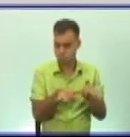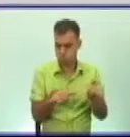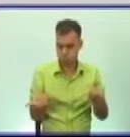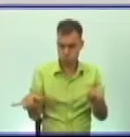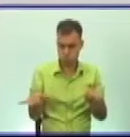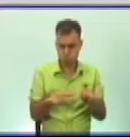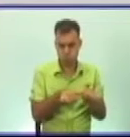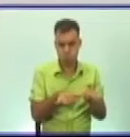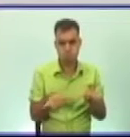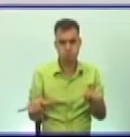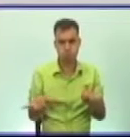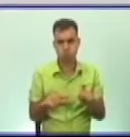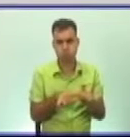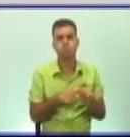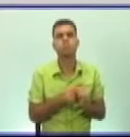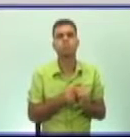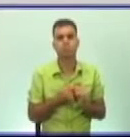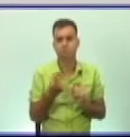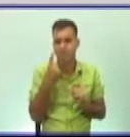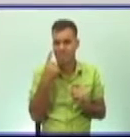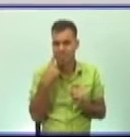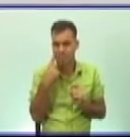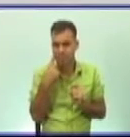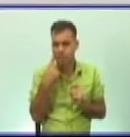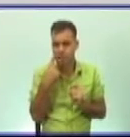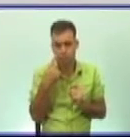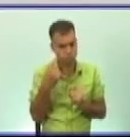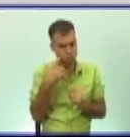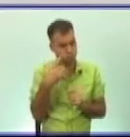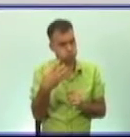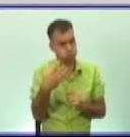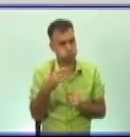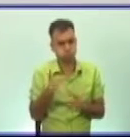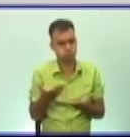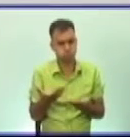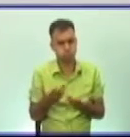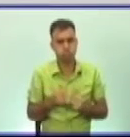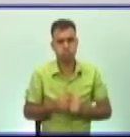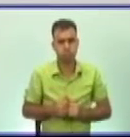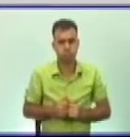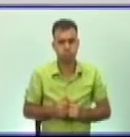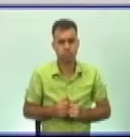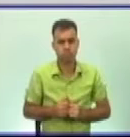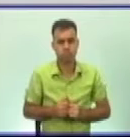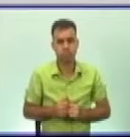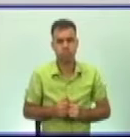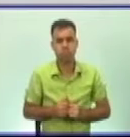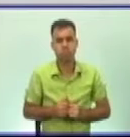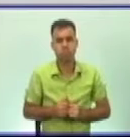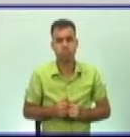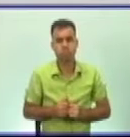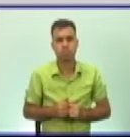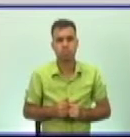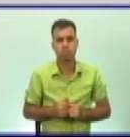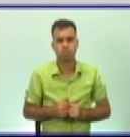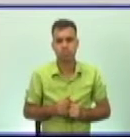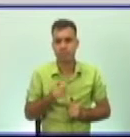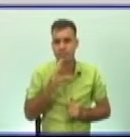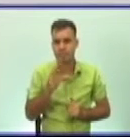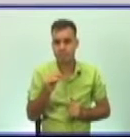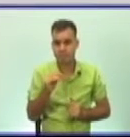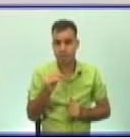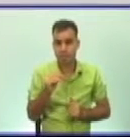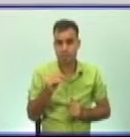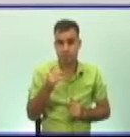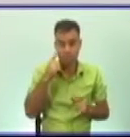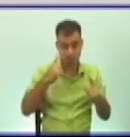circuito está experimentando un fenómeno muy interesante. Ese fenómeno interesante precisamente que determina que la amplitud de las